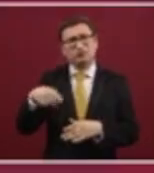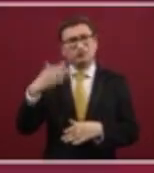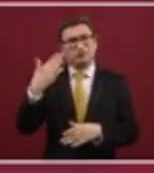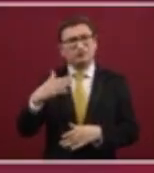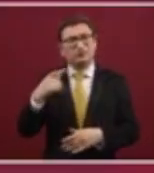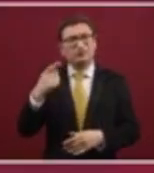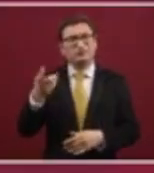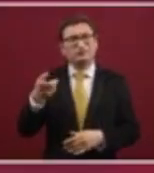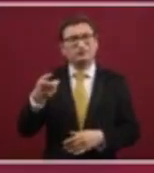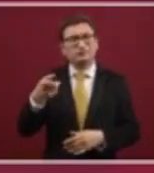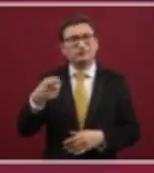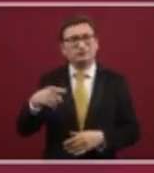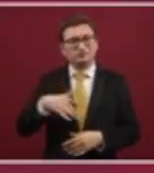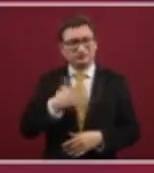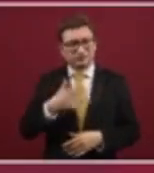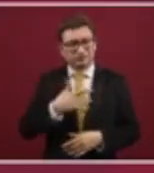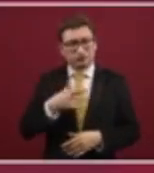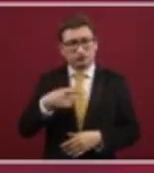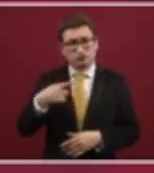como consigna